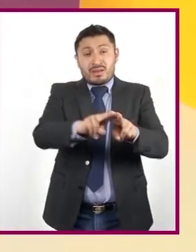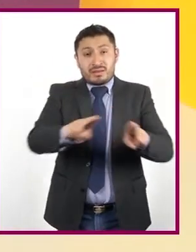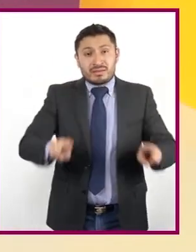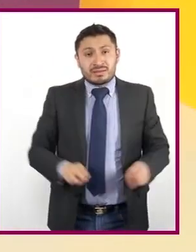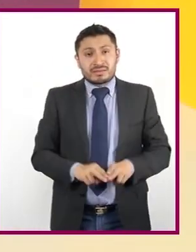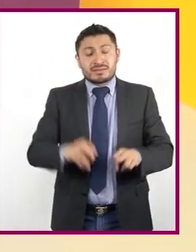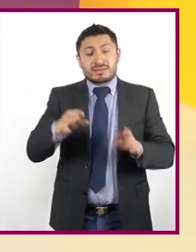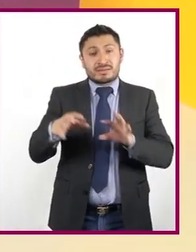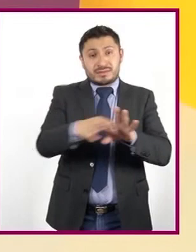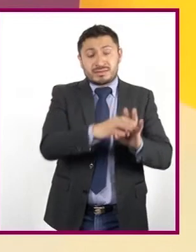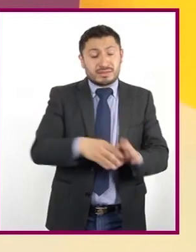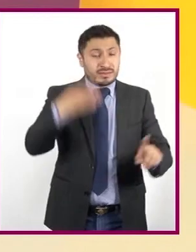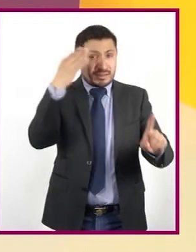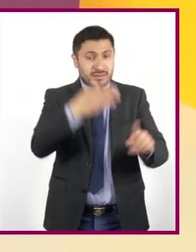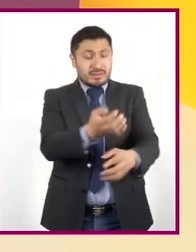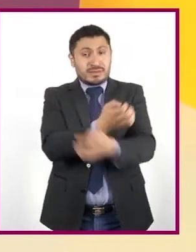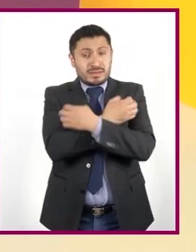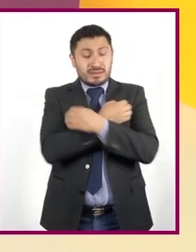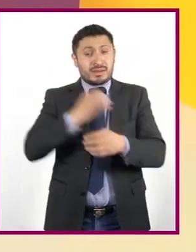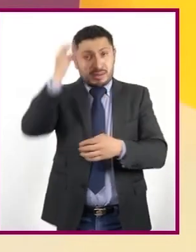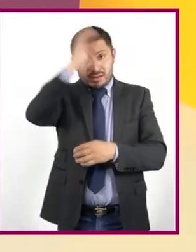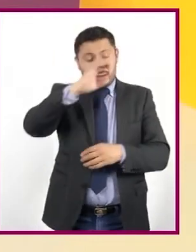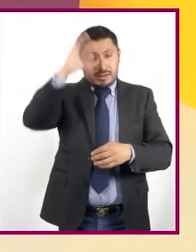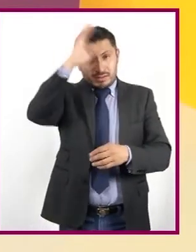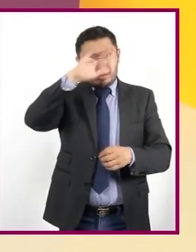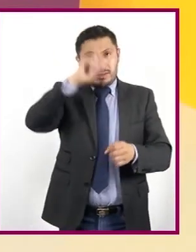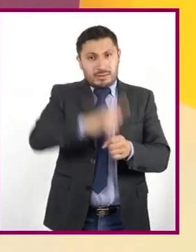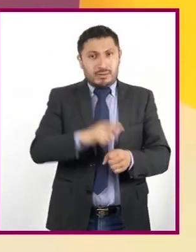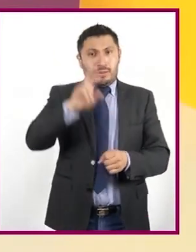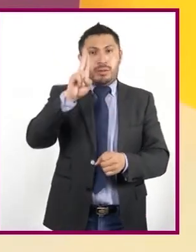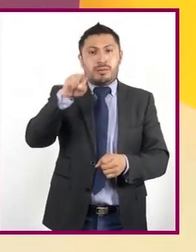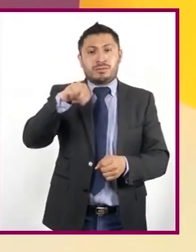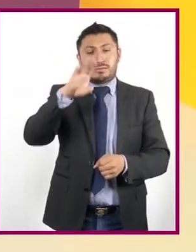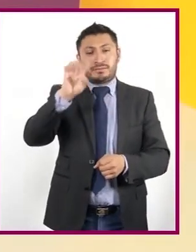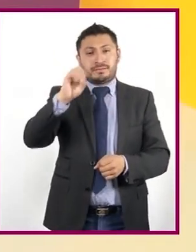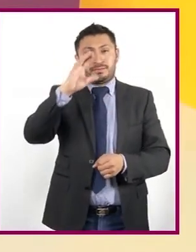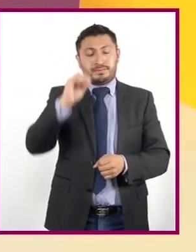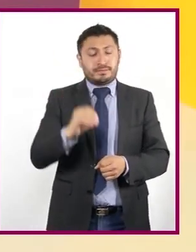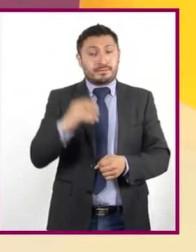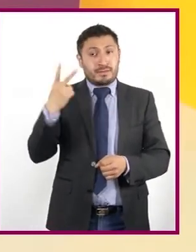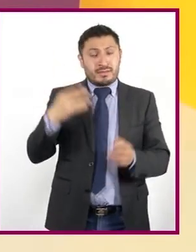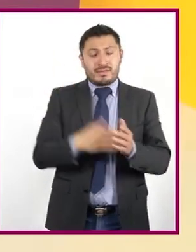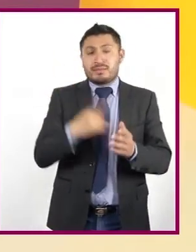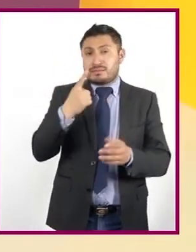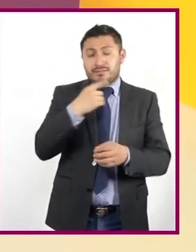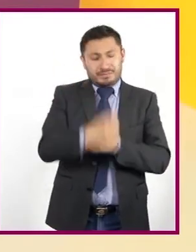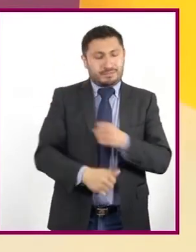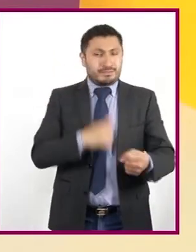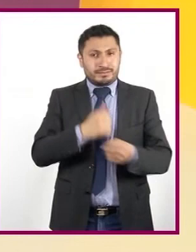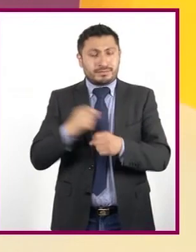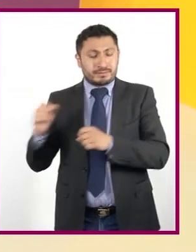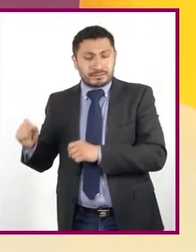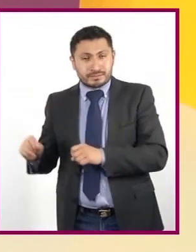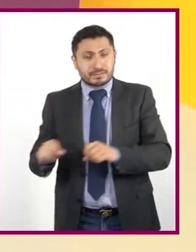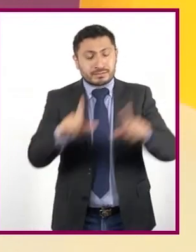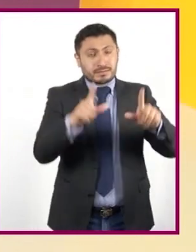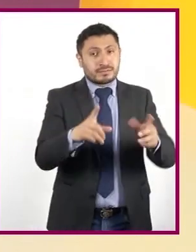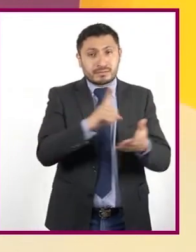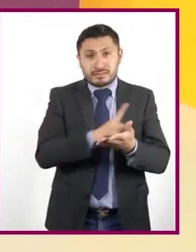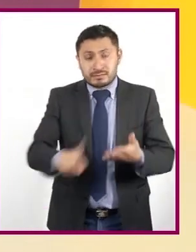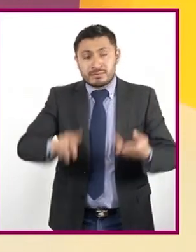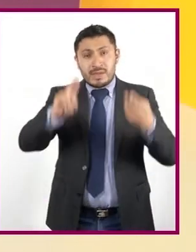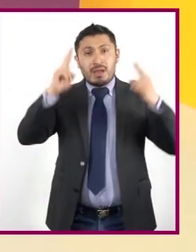Unidas para la Educación, la Ciencia y la Cultura, UNESCO, en 2001 publicó la